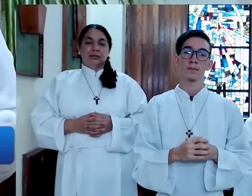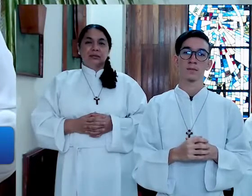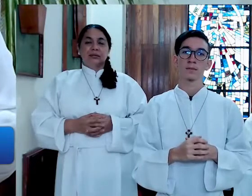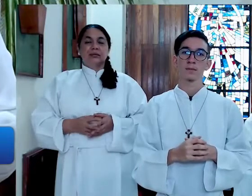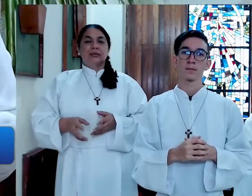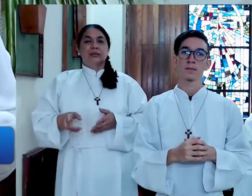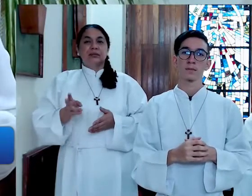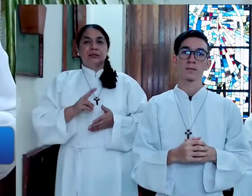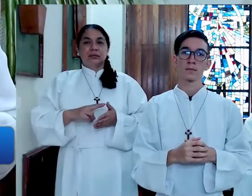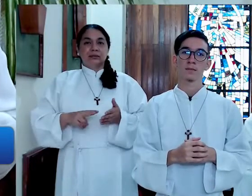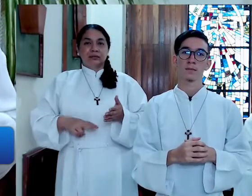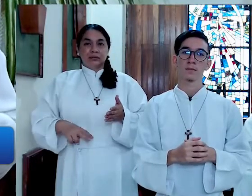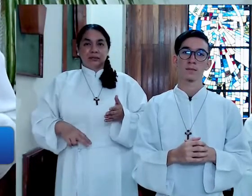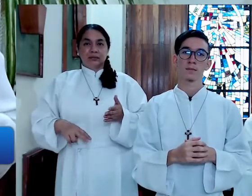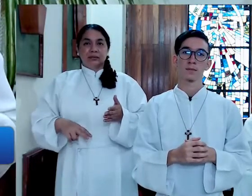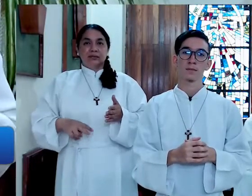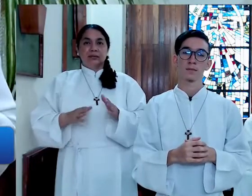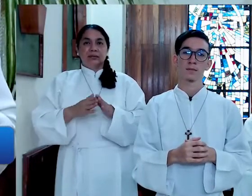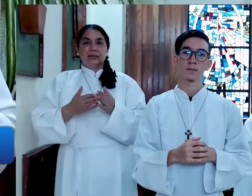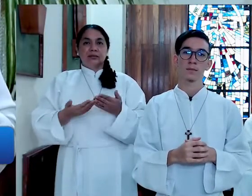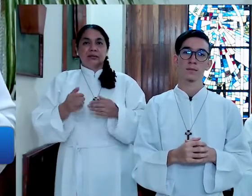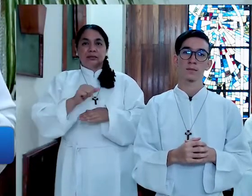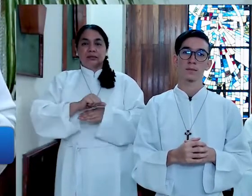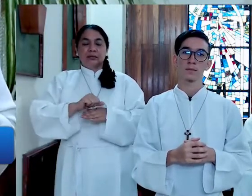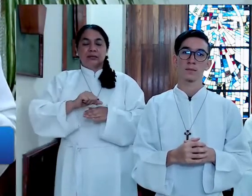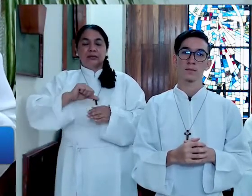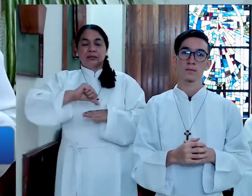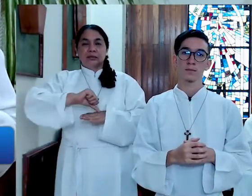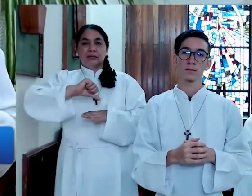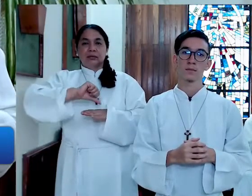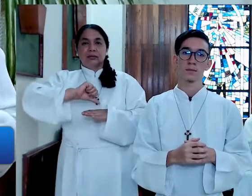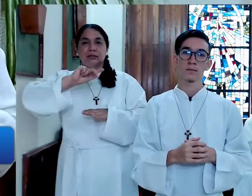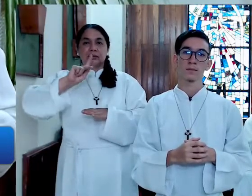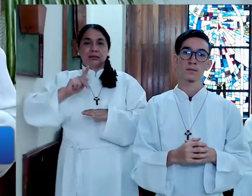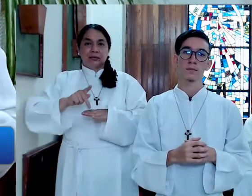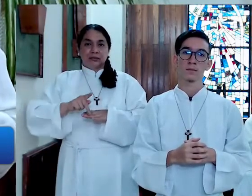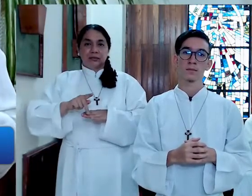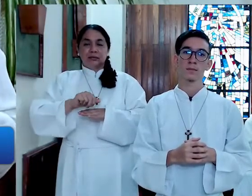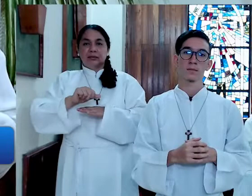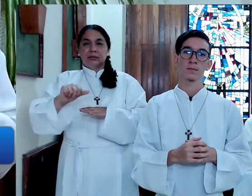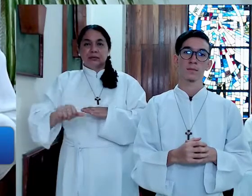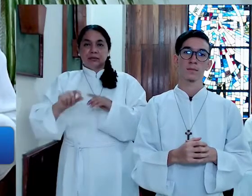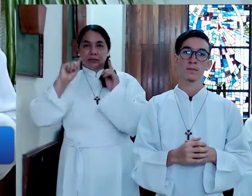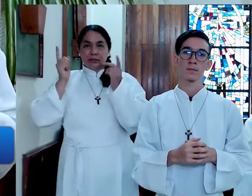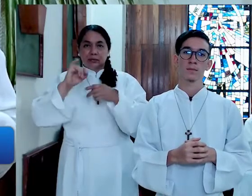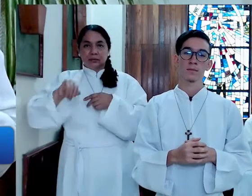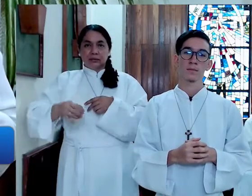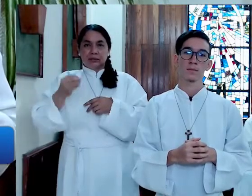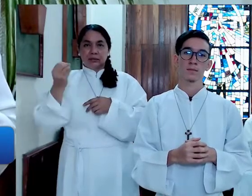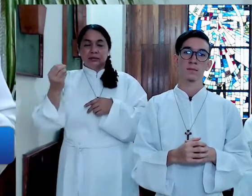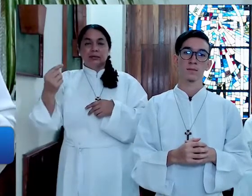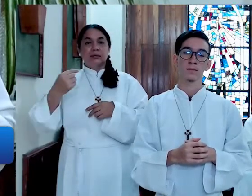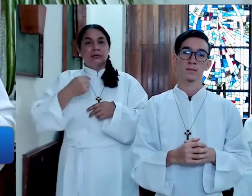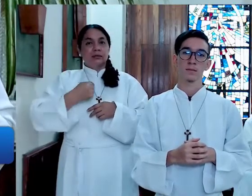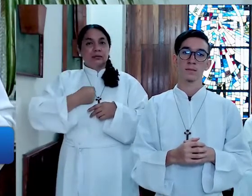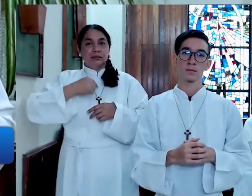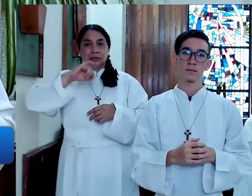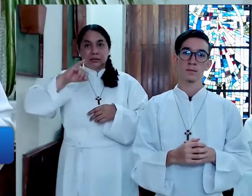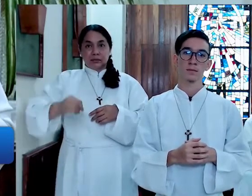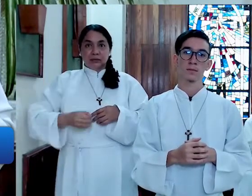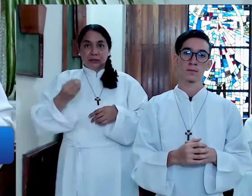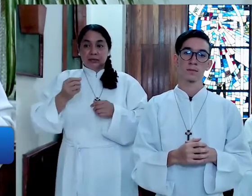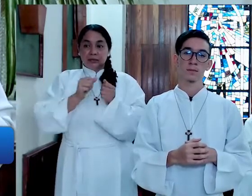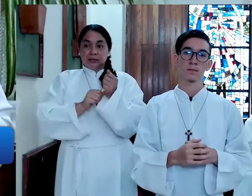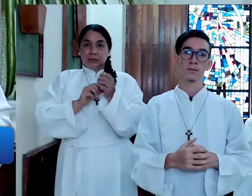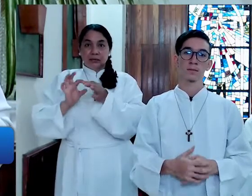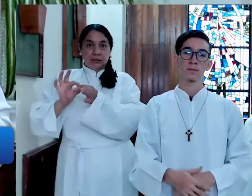Lectura del libro del Apocalipsis del apóstol San Juan. Yo, Juan, hermano y compañero de